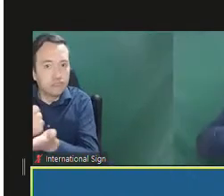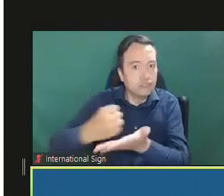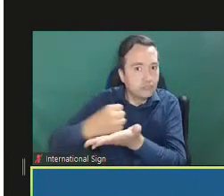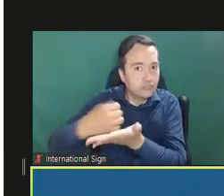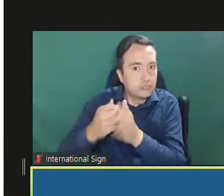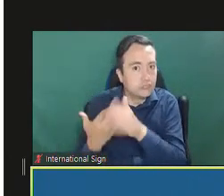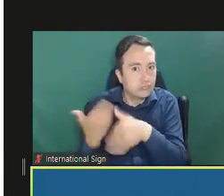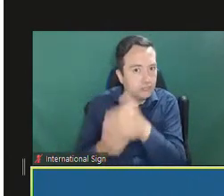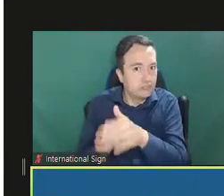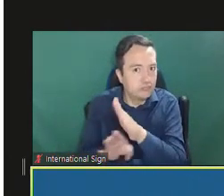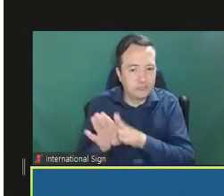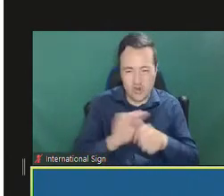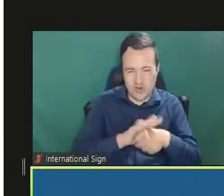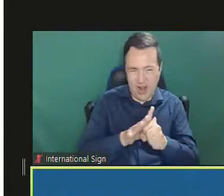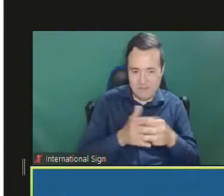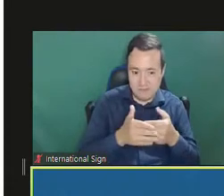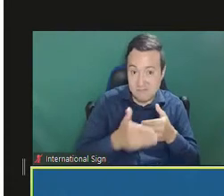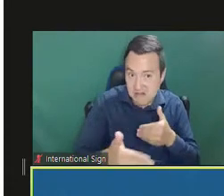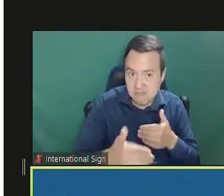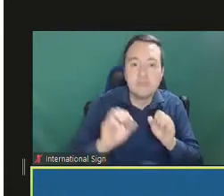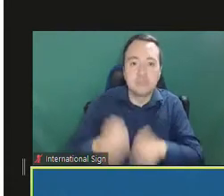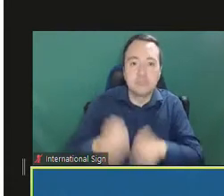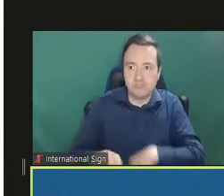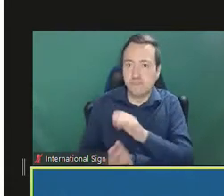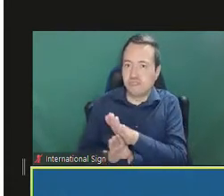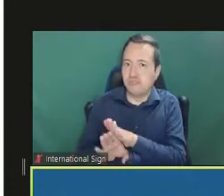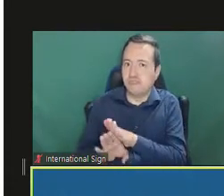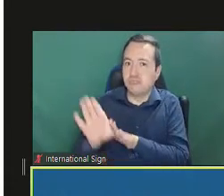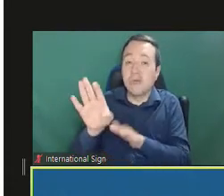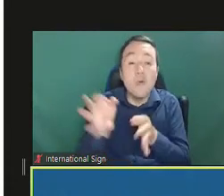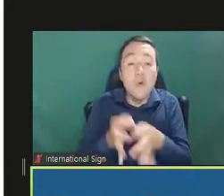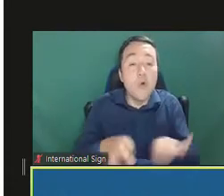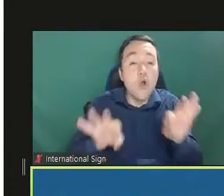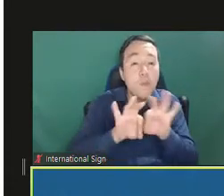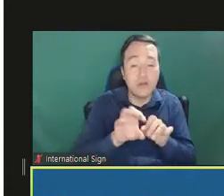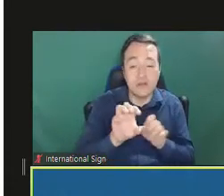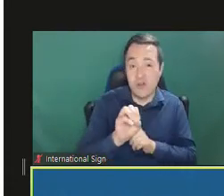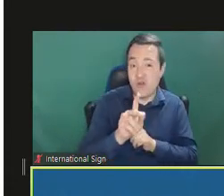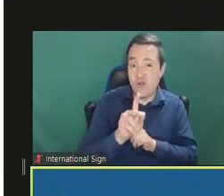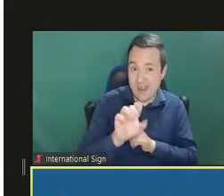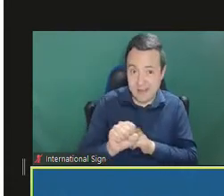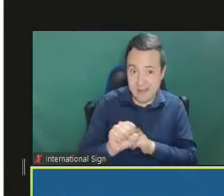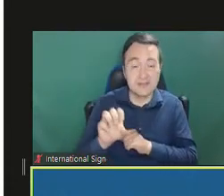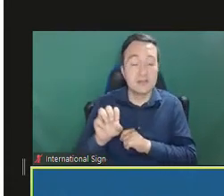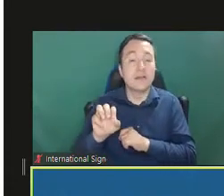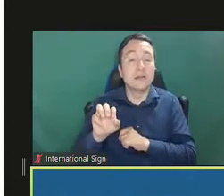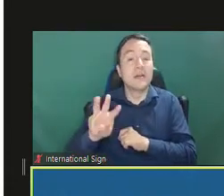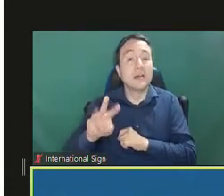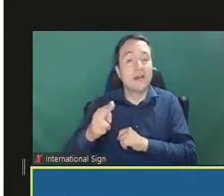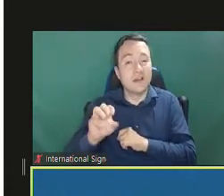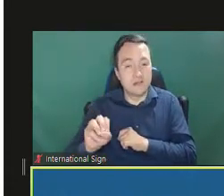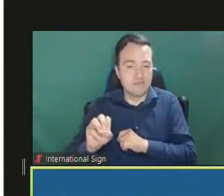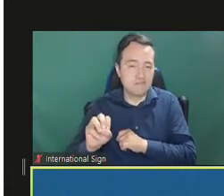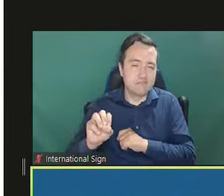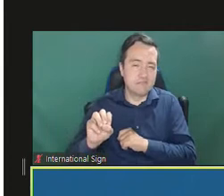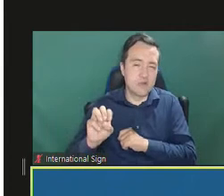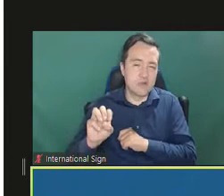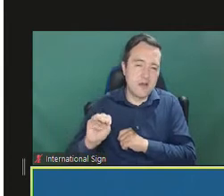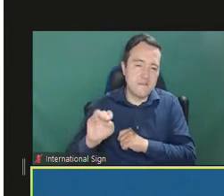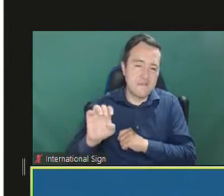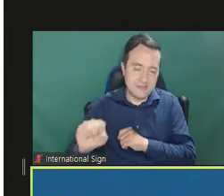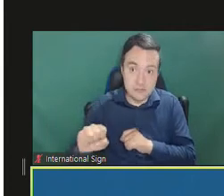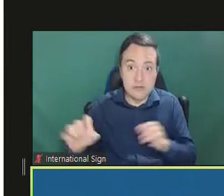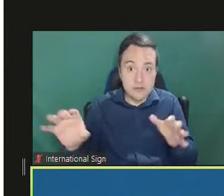pandemia será importante que los estados miembros trabajen de forma intersectorial fortaleciendo su labor e